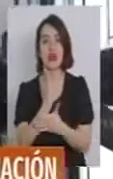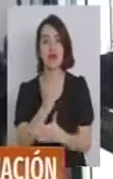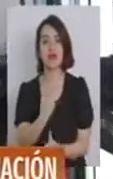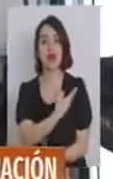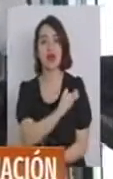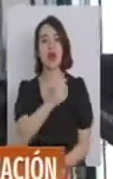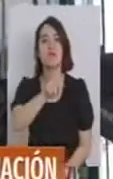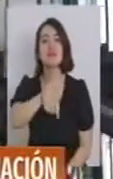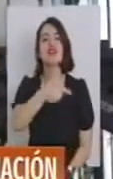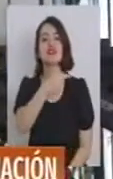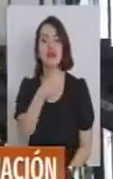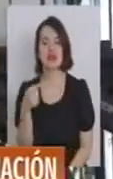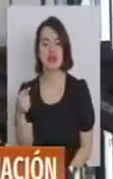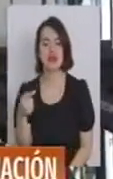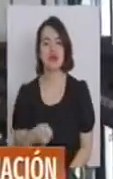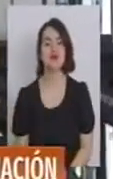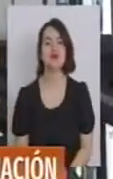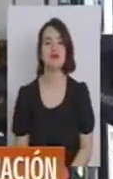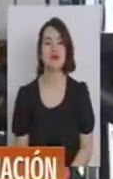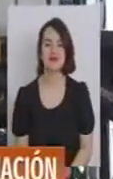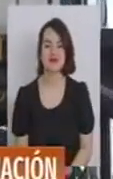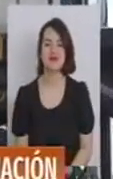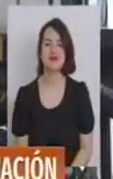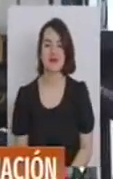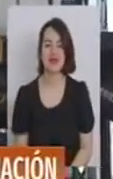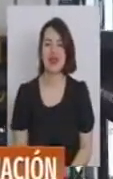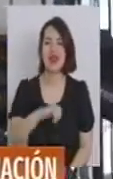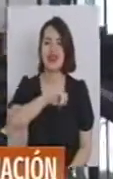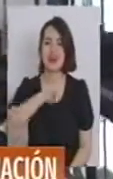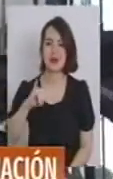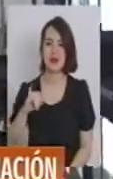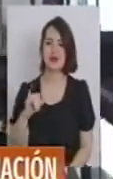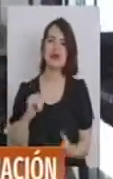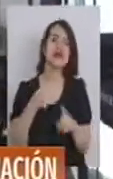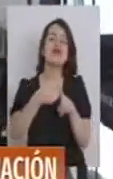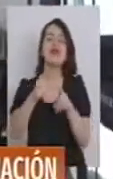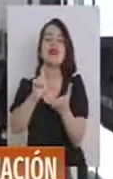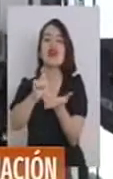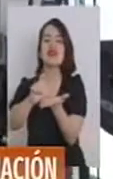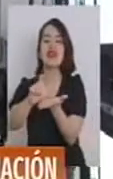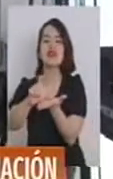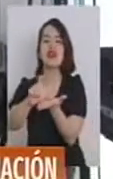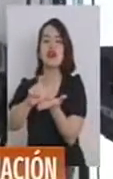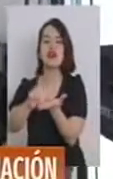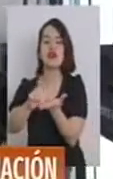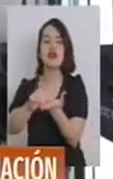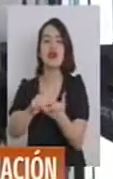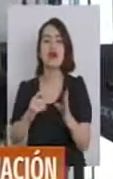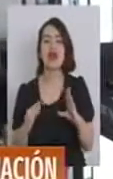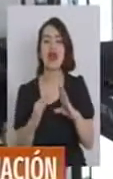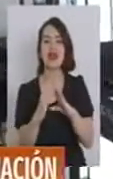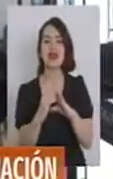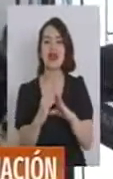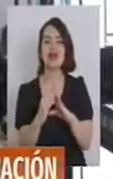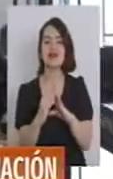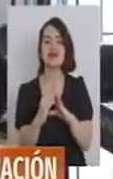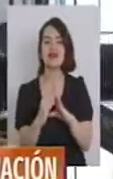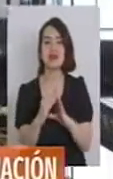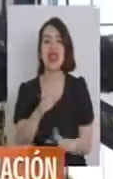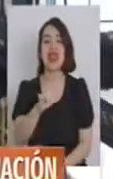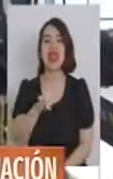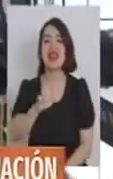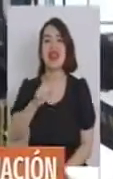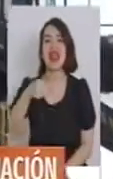la próxima semana. Vamos a continuar con los centros o los establecimientos de larga estadía para